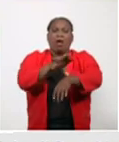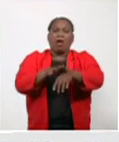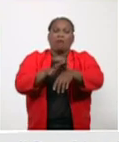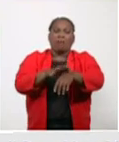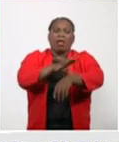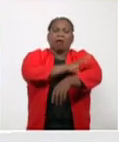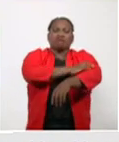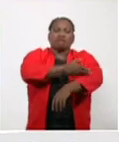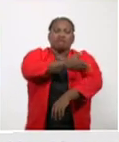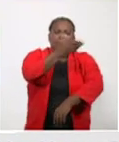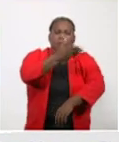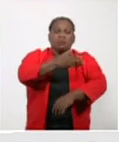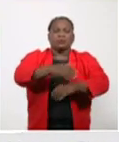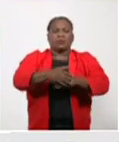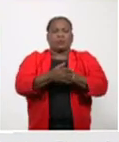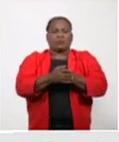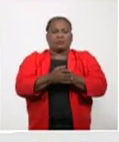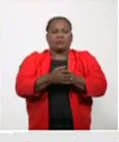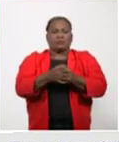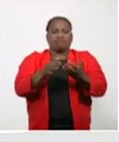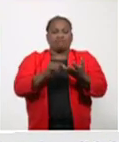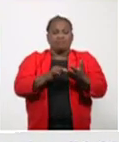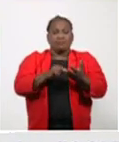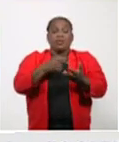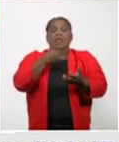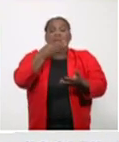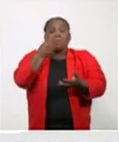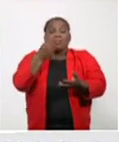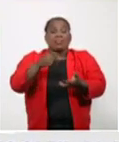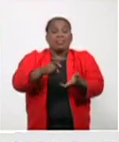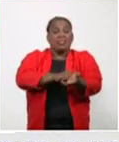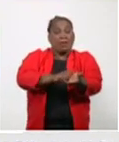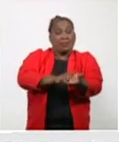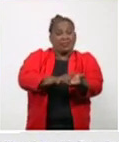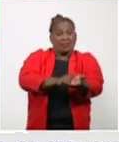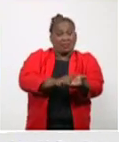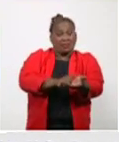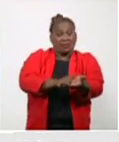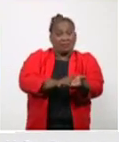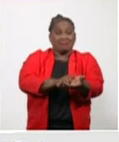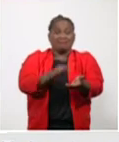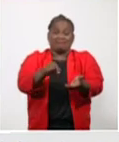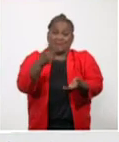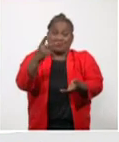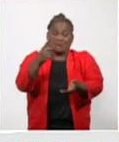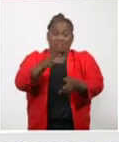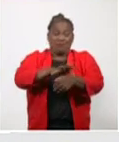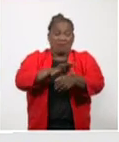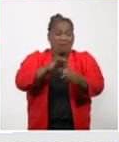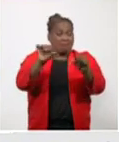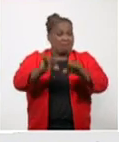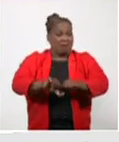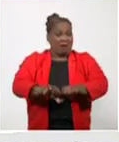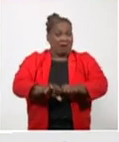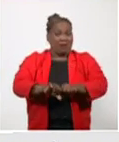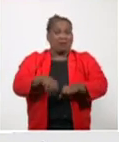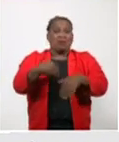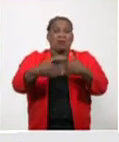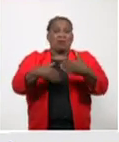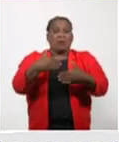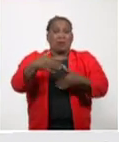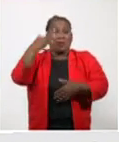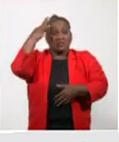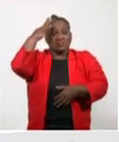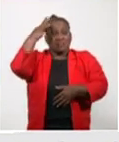hipertensión arterial, diabetes mellitus, fíjense en esta combinación, y enfermedad cerebrovascular